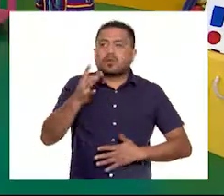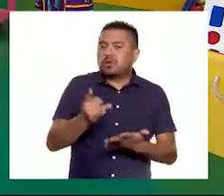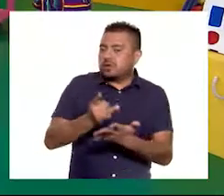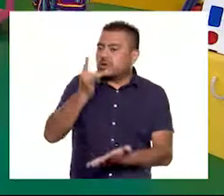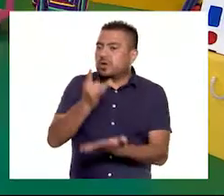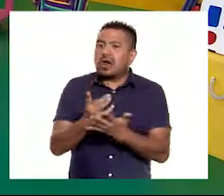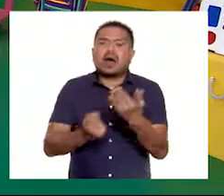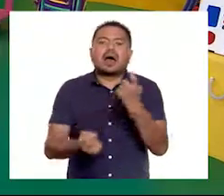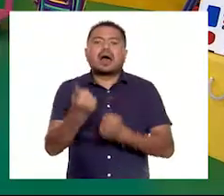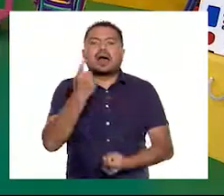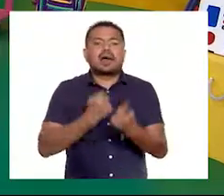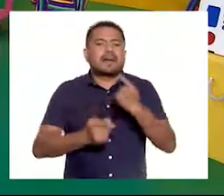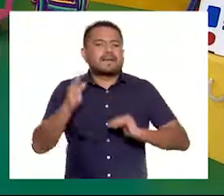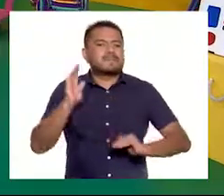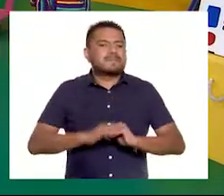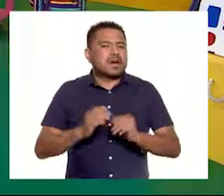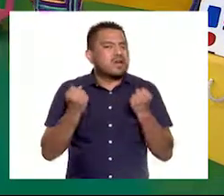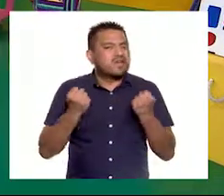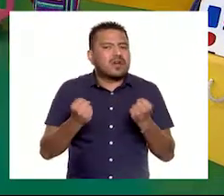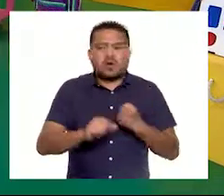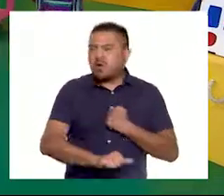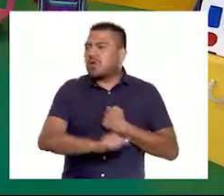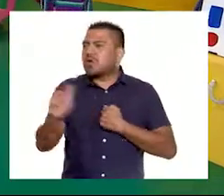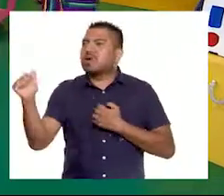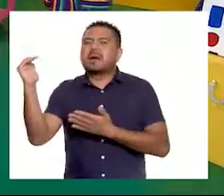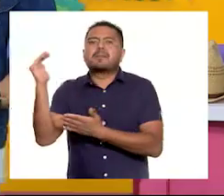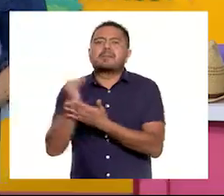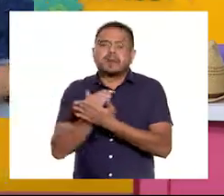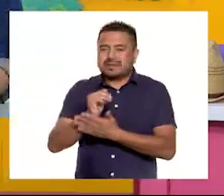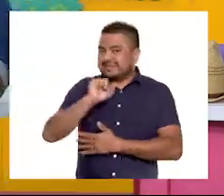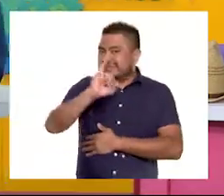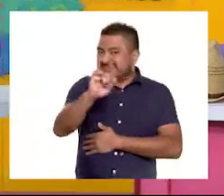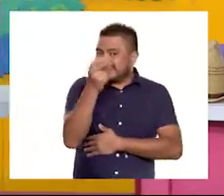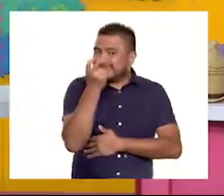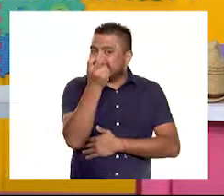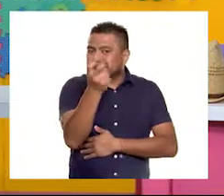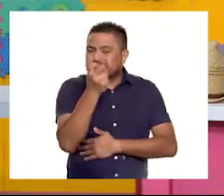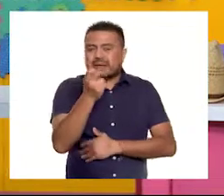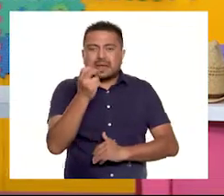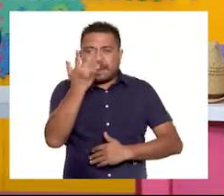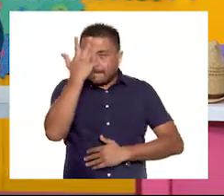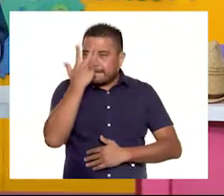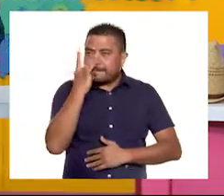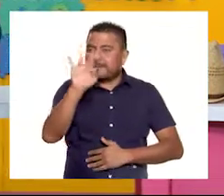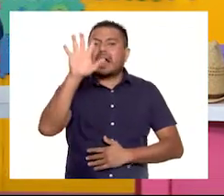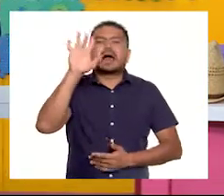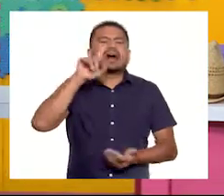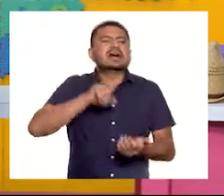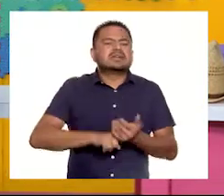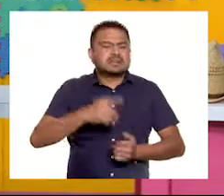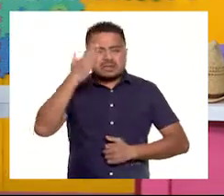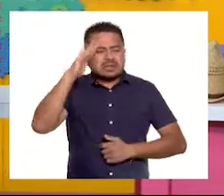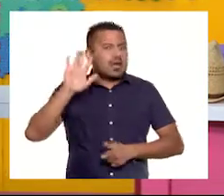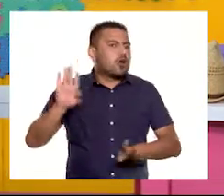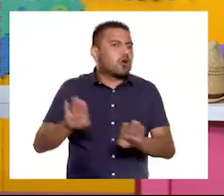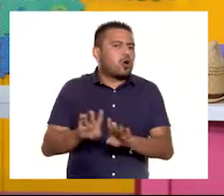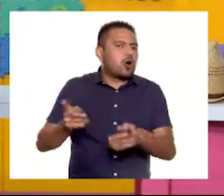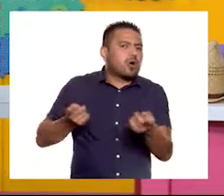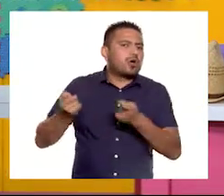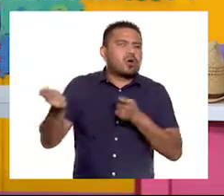que algunas son más intensas que otras. Exactamente. Exacto. La magia está en saber regularlas